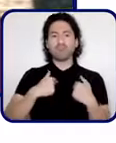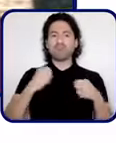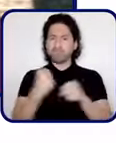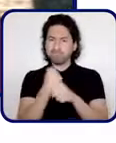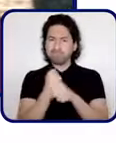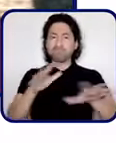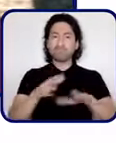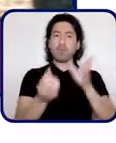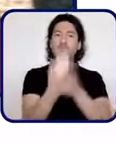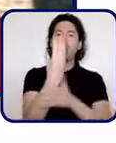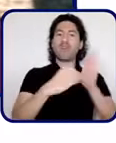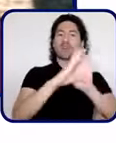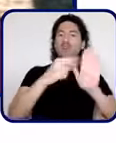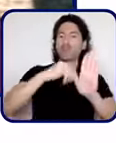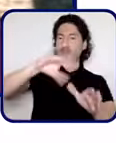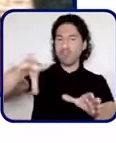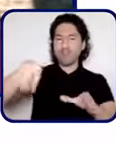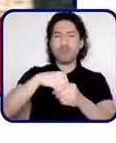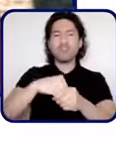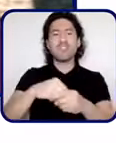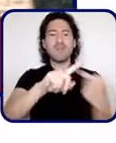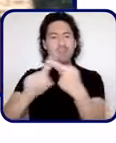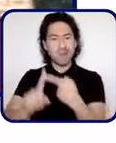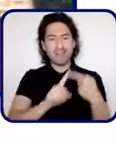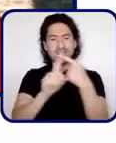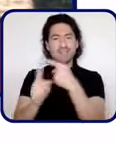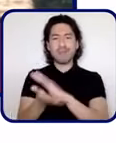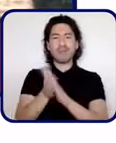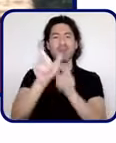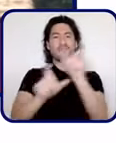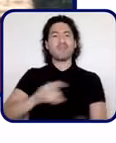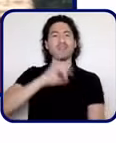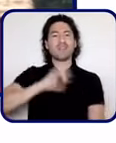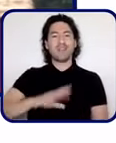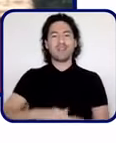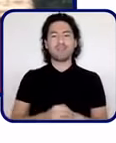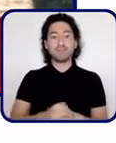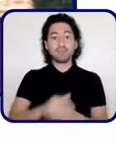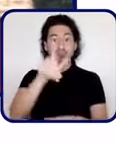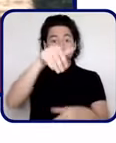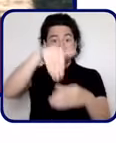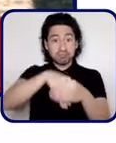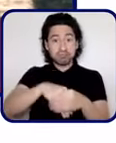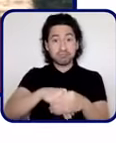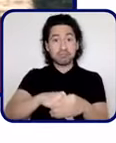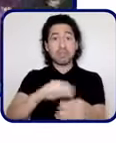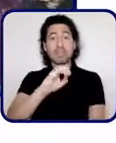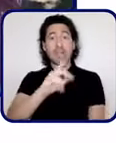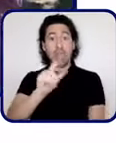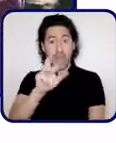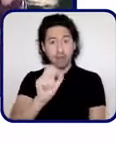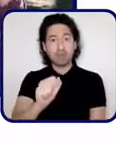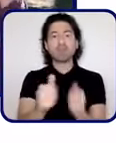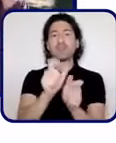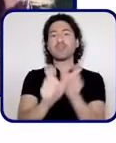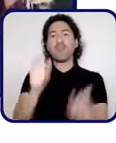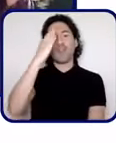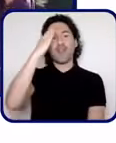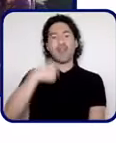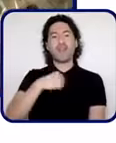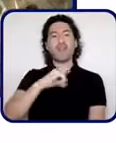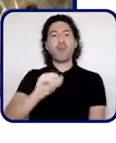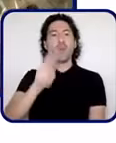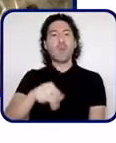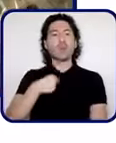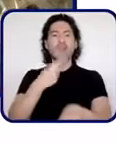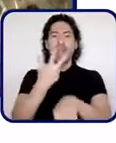comuna de Lota. Trabajaré por una nueva constitución inclusiva, participativa de todos los chilenos. Voten Clara con la